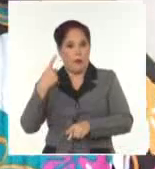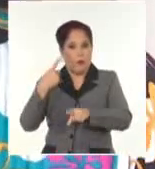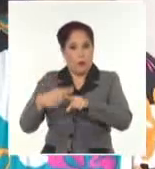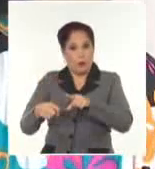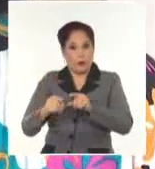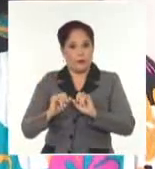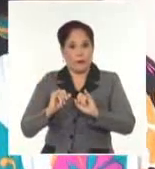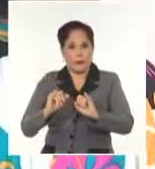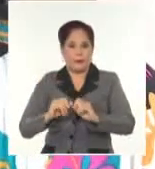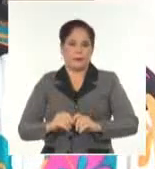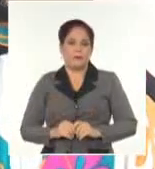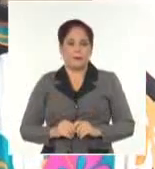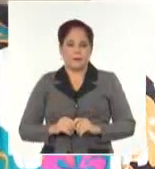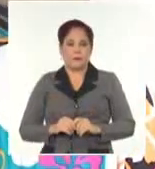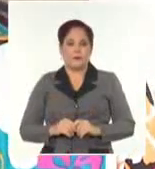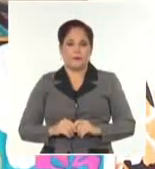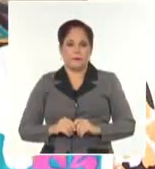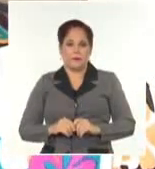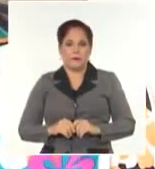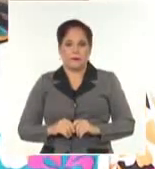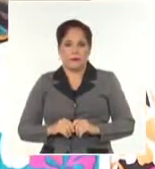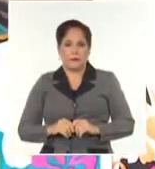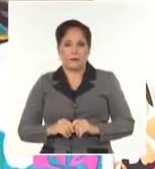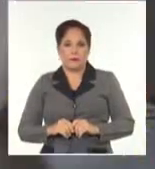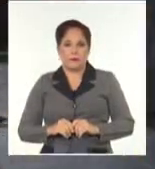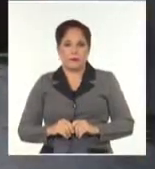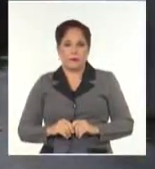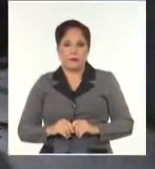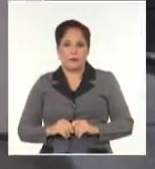acontecido en este Festival Internacional de Payasos.